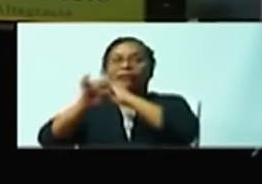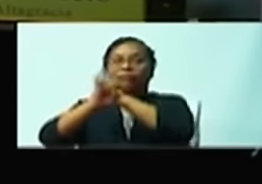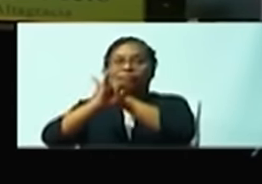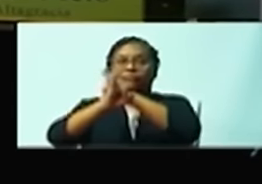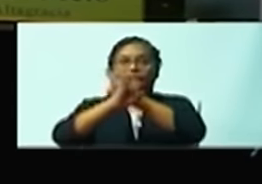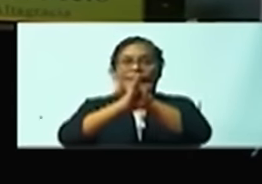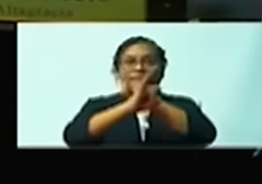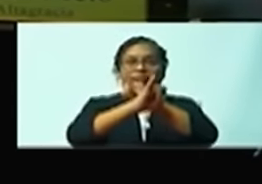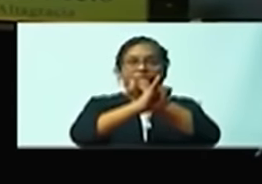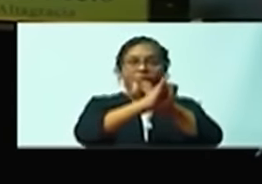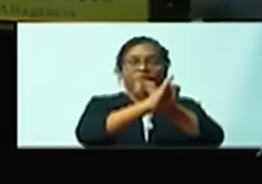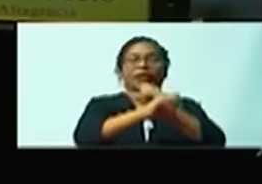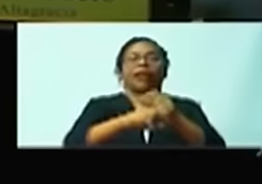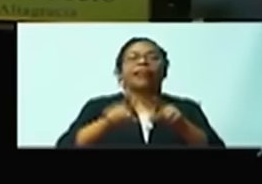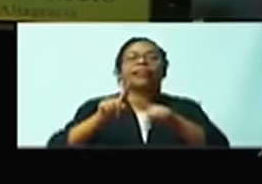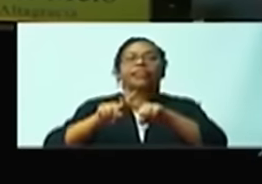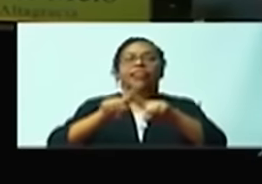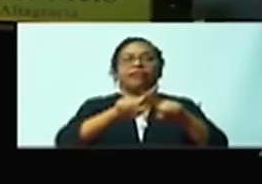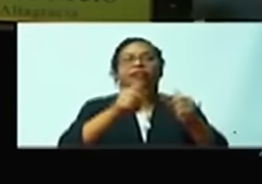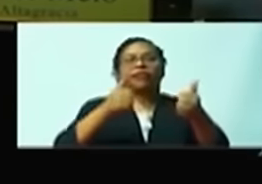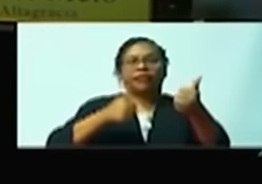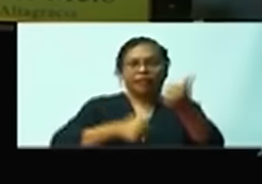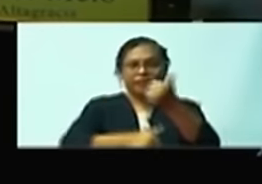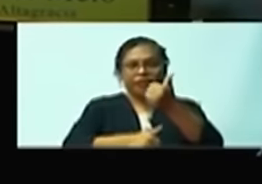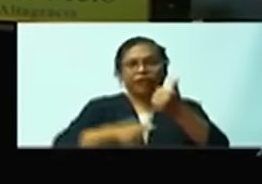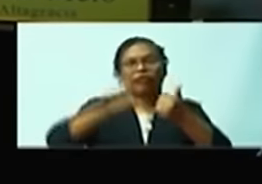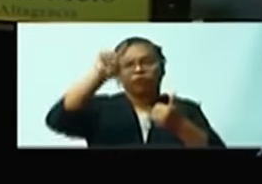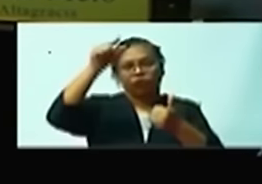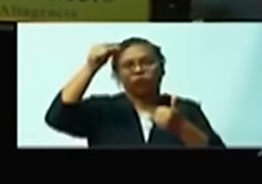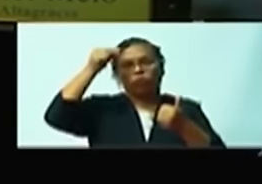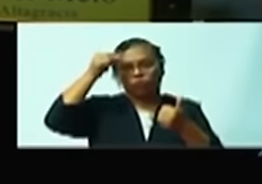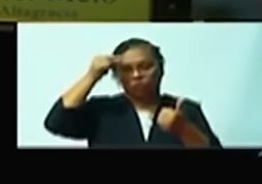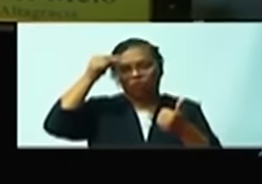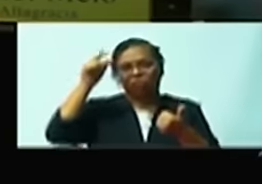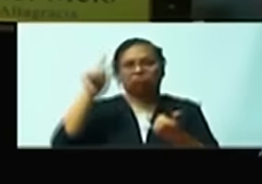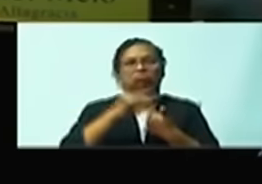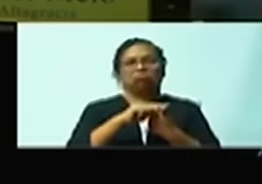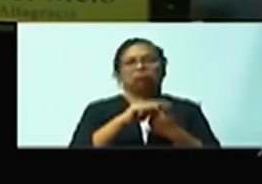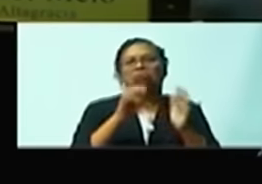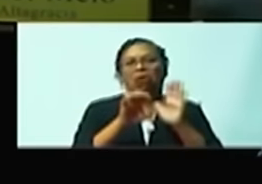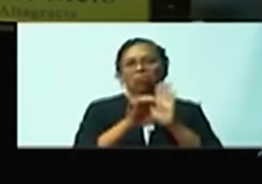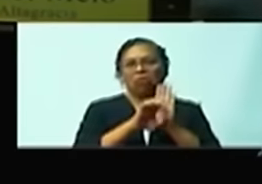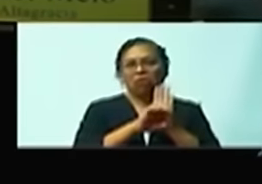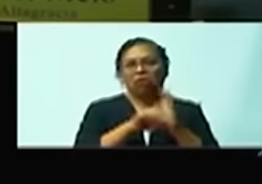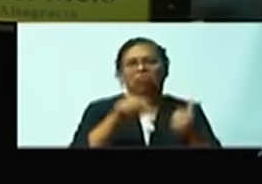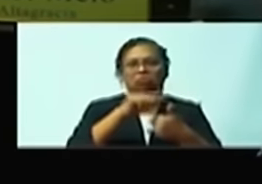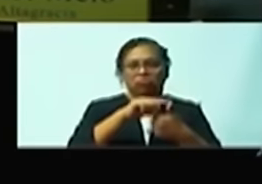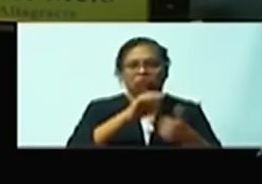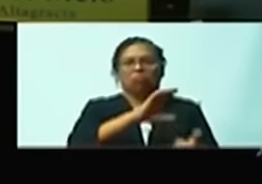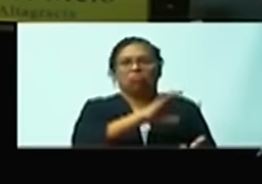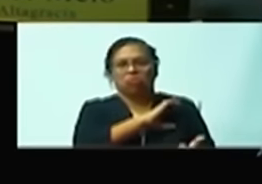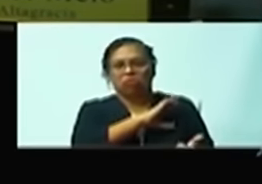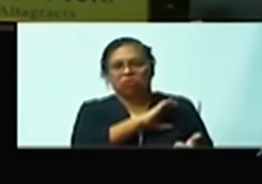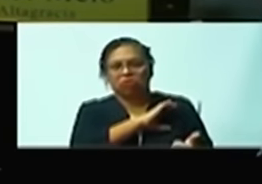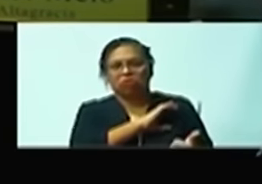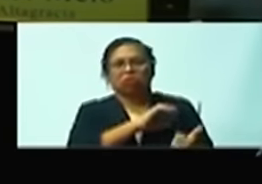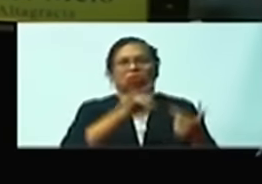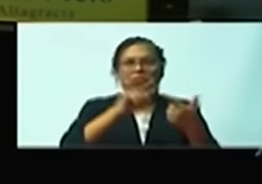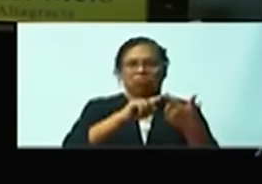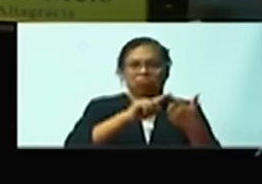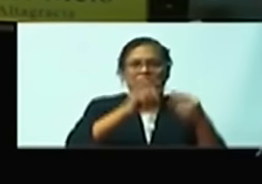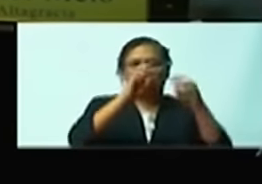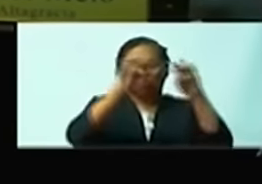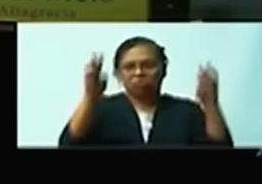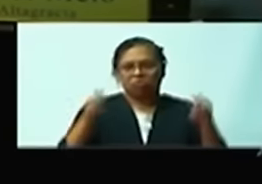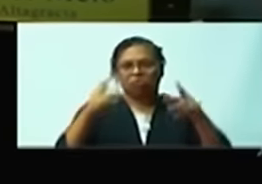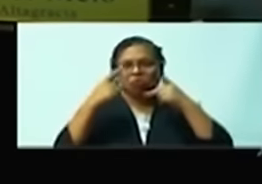de ilícito sea resuelta. Ahí actúa la policía, el Ministerio de Defensa, el Ministerio Público